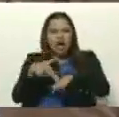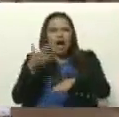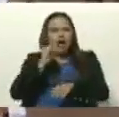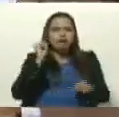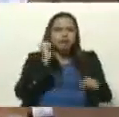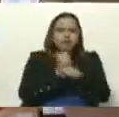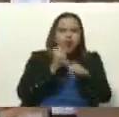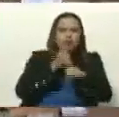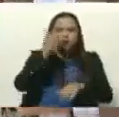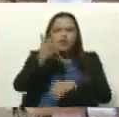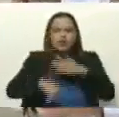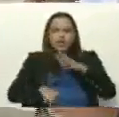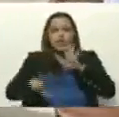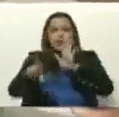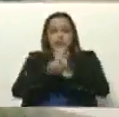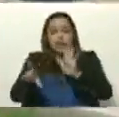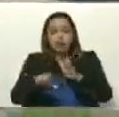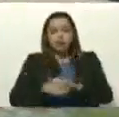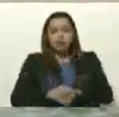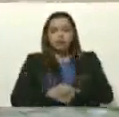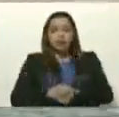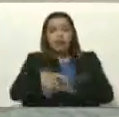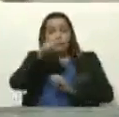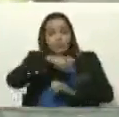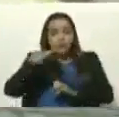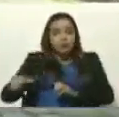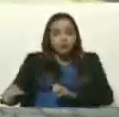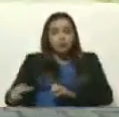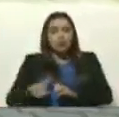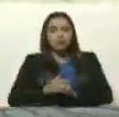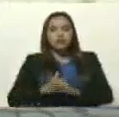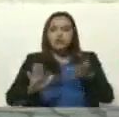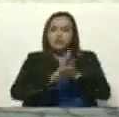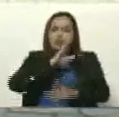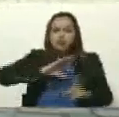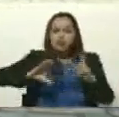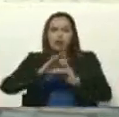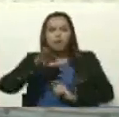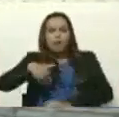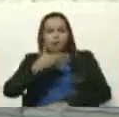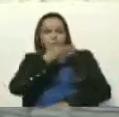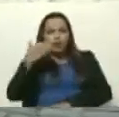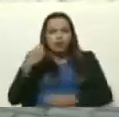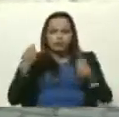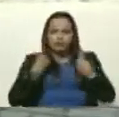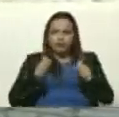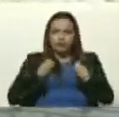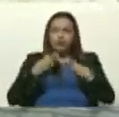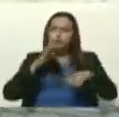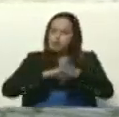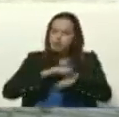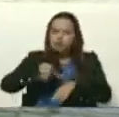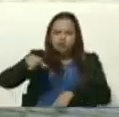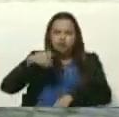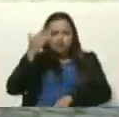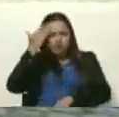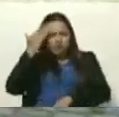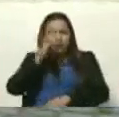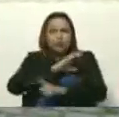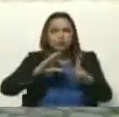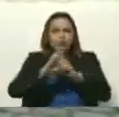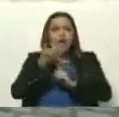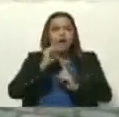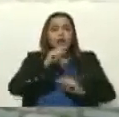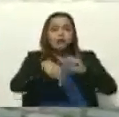un proyecto de ley precisamente para que la gente del sector cultural pueda mejorar su calidad de vida porque vamos a está claro que el tema cultural se vio muy